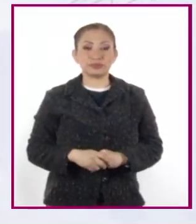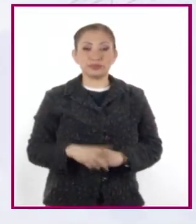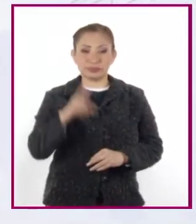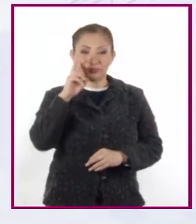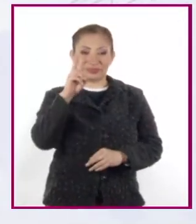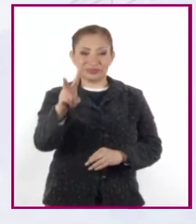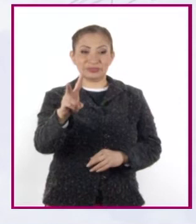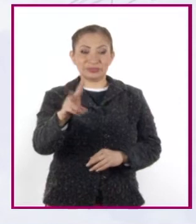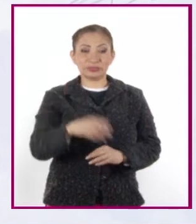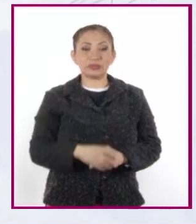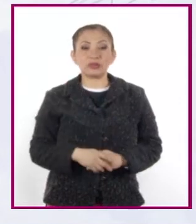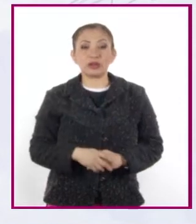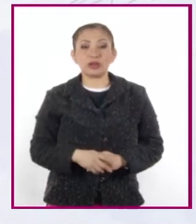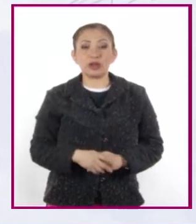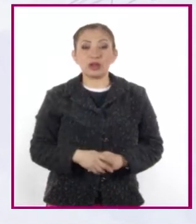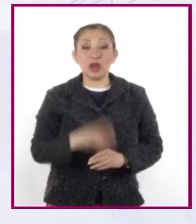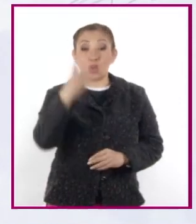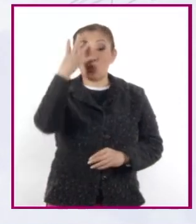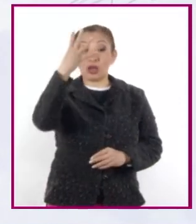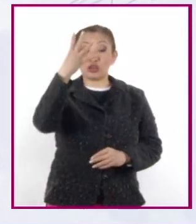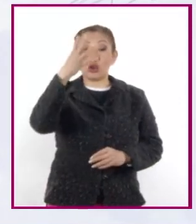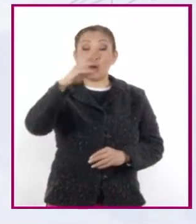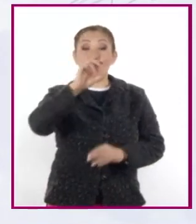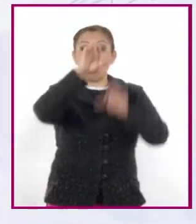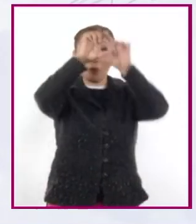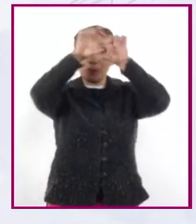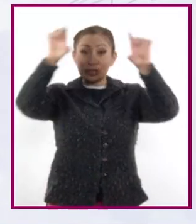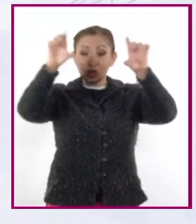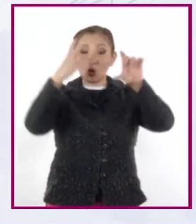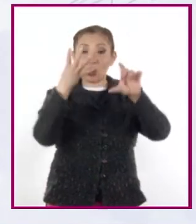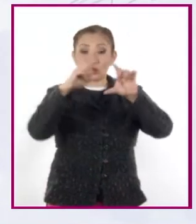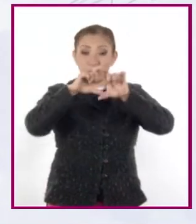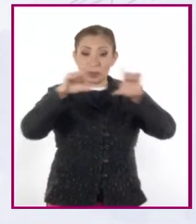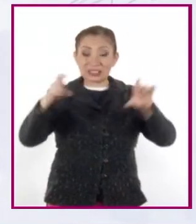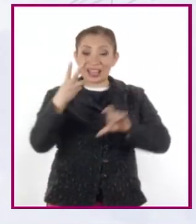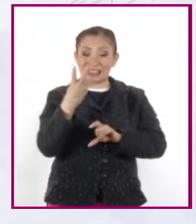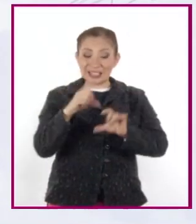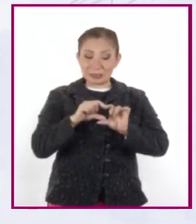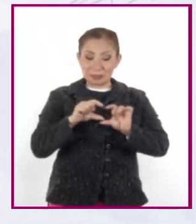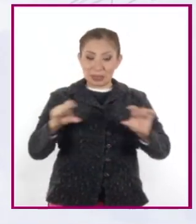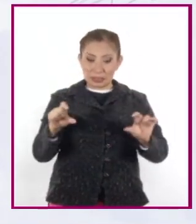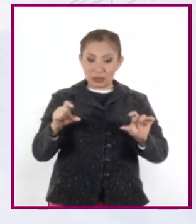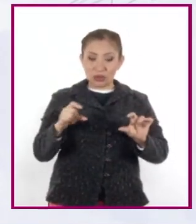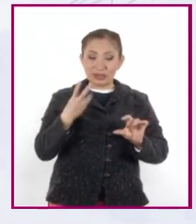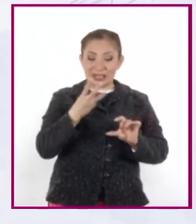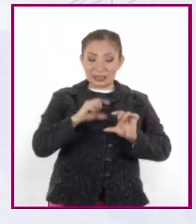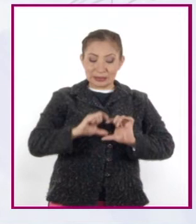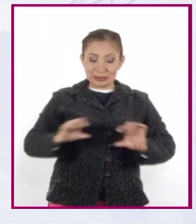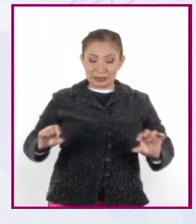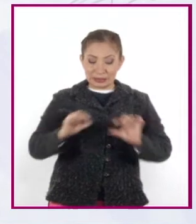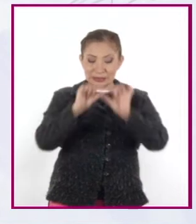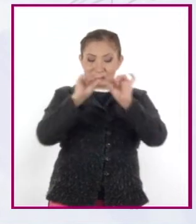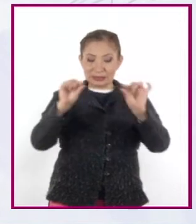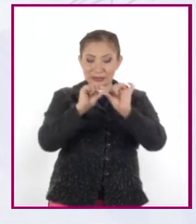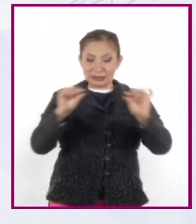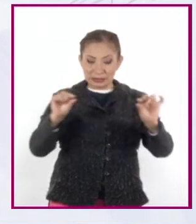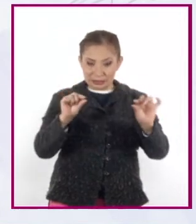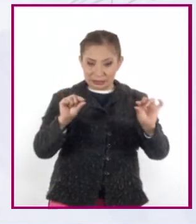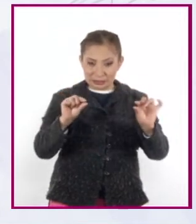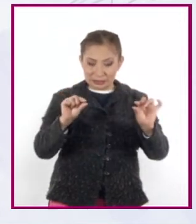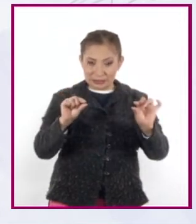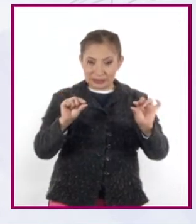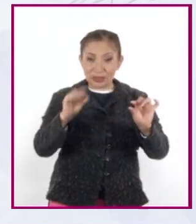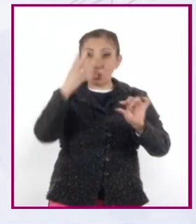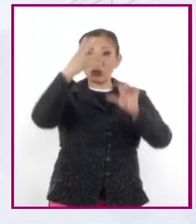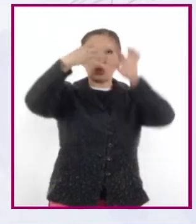Observen que dice 4 versos, 4 versos, 3 versos y 3 versos.